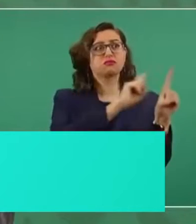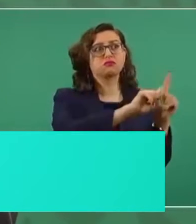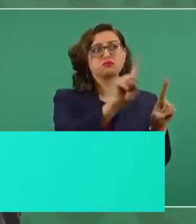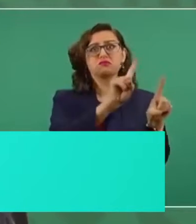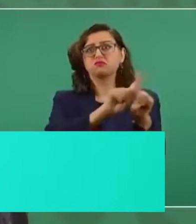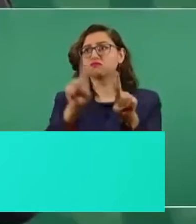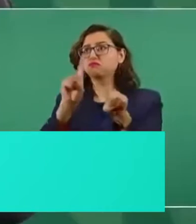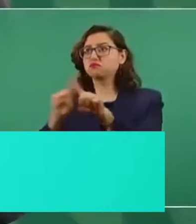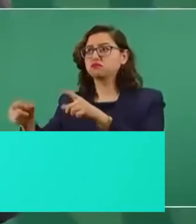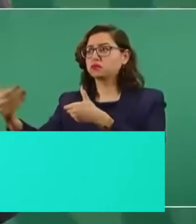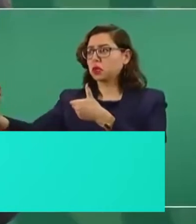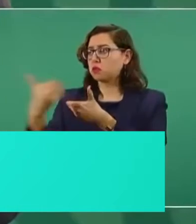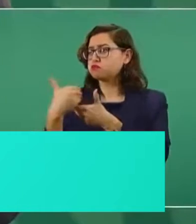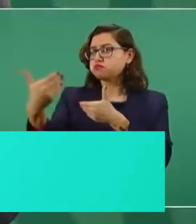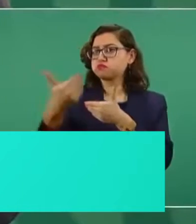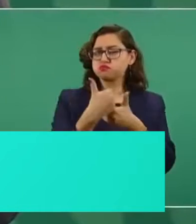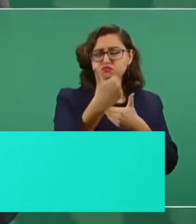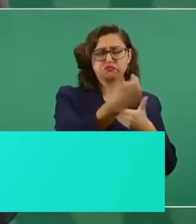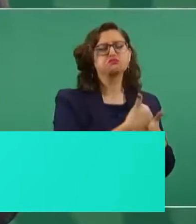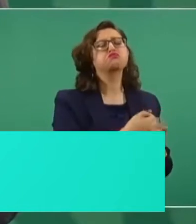Están las puertas abiertas.